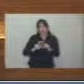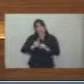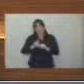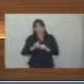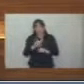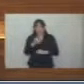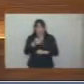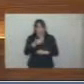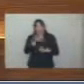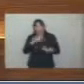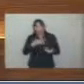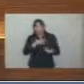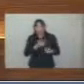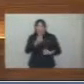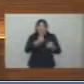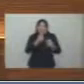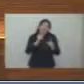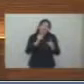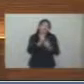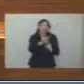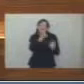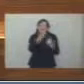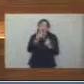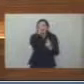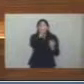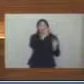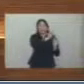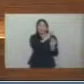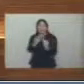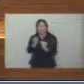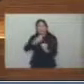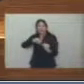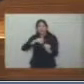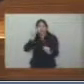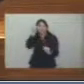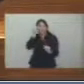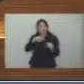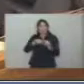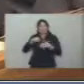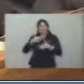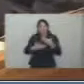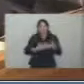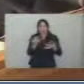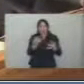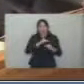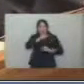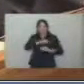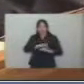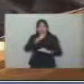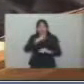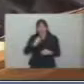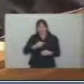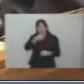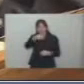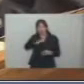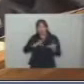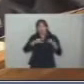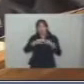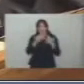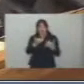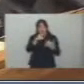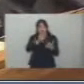imagino que habrá discrepancias y que cada uno tendrá su criterio. Y nosotros entendemos que ese es el procedimiento que hay que seguir. Porque, como ustedes dijeron en esta tribuna,